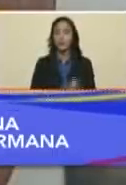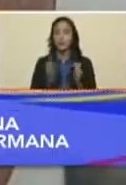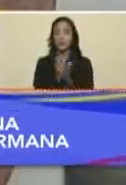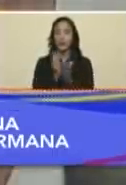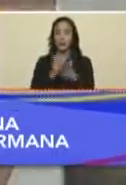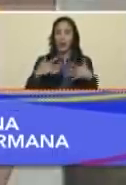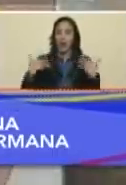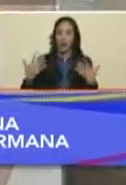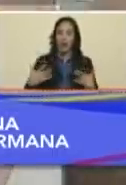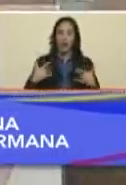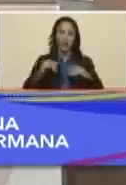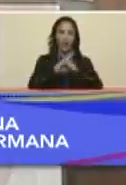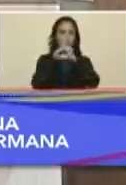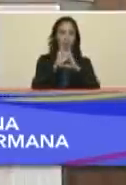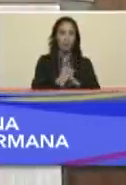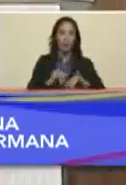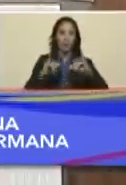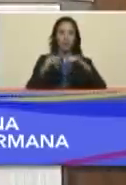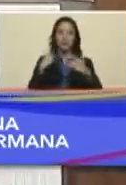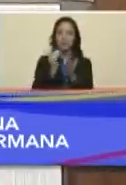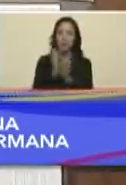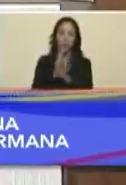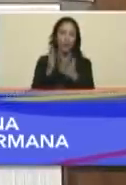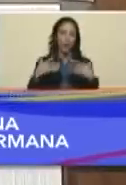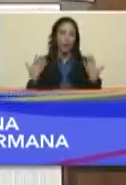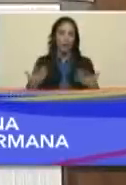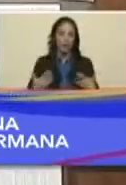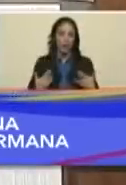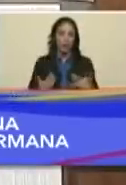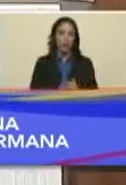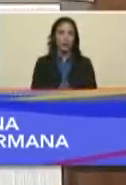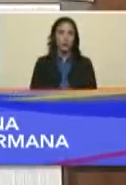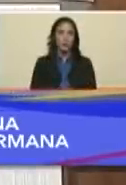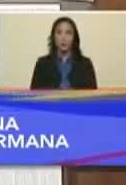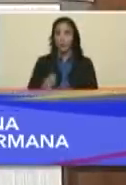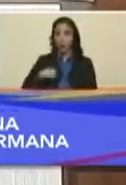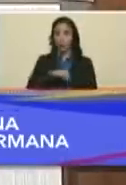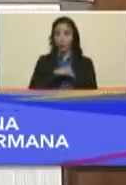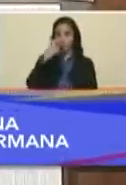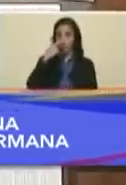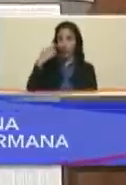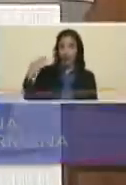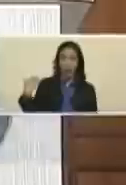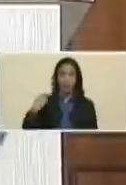contento, feliz, de que nosotros los muchachos, Diosdado, nosotros los muchachos,